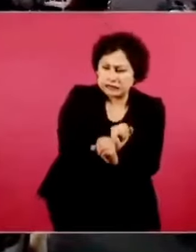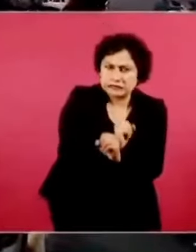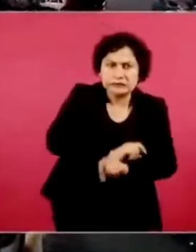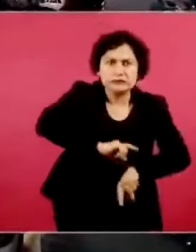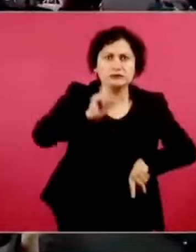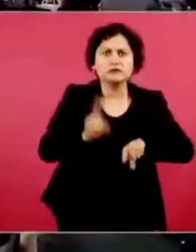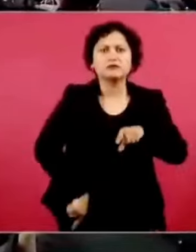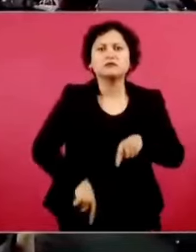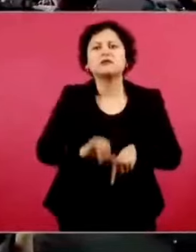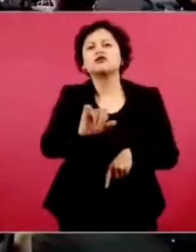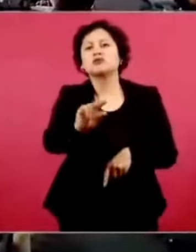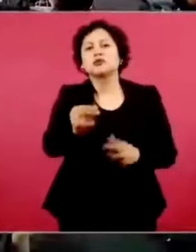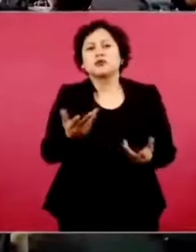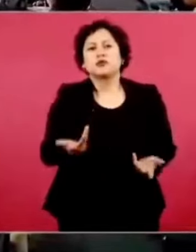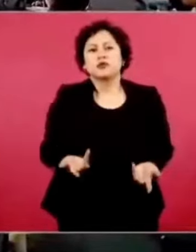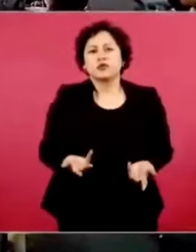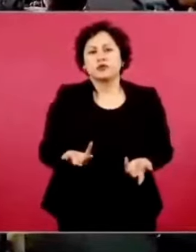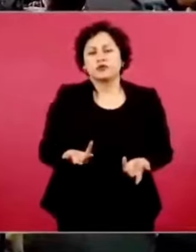Acabamos de